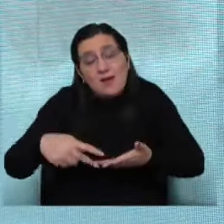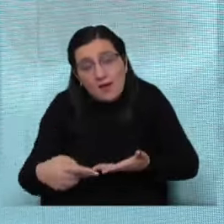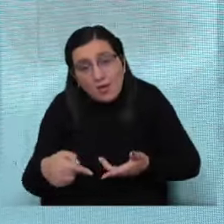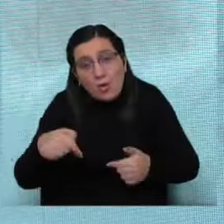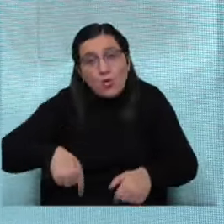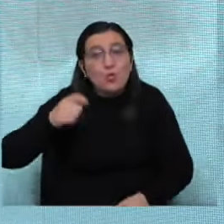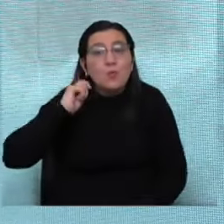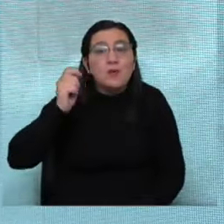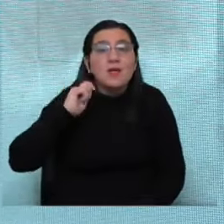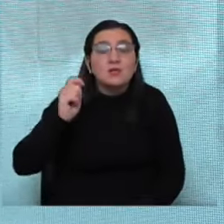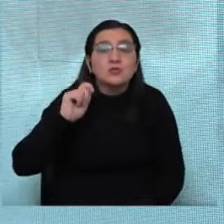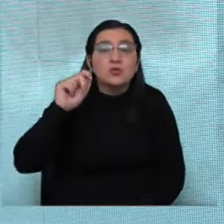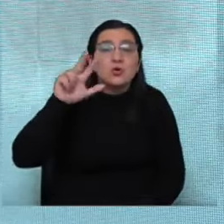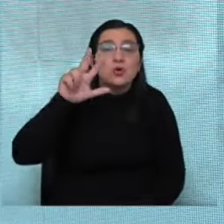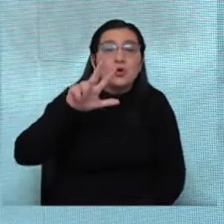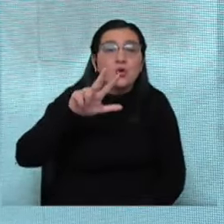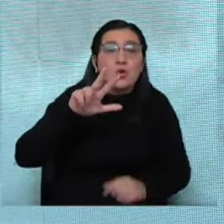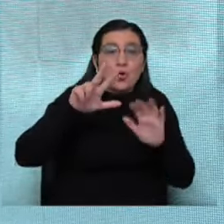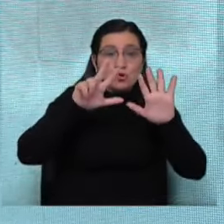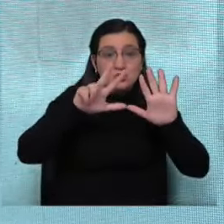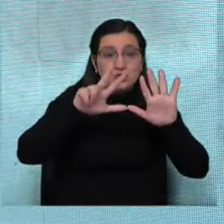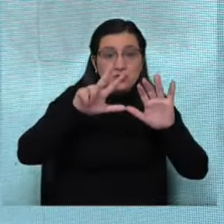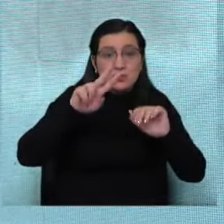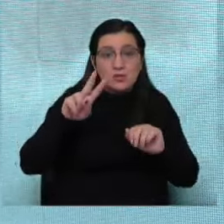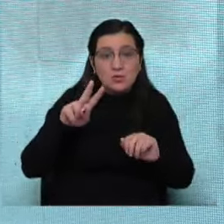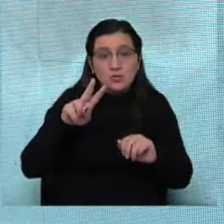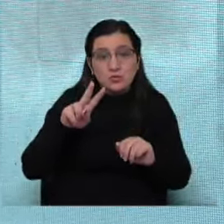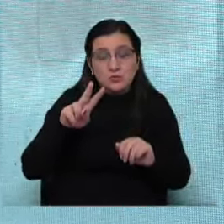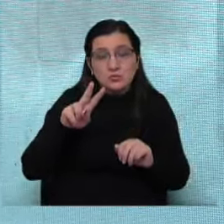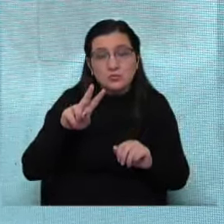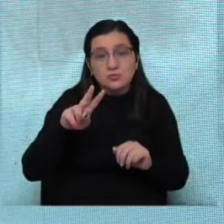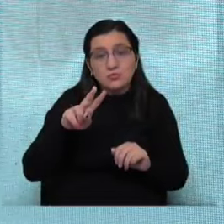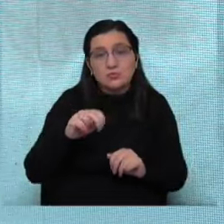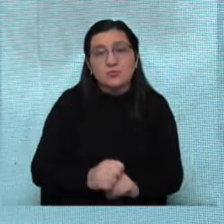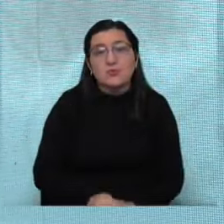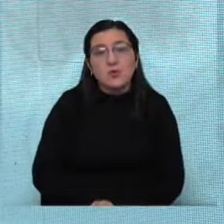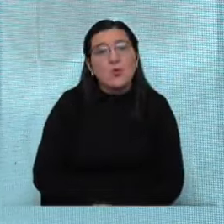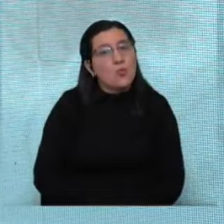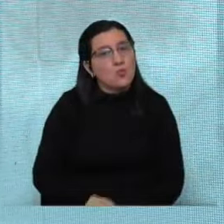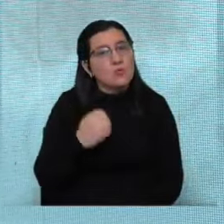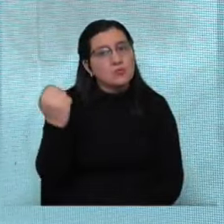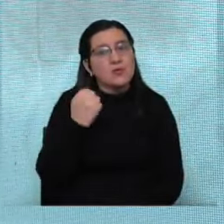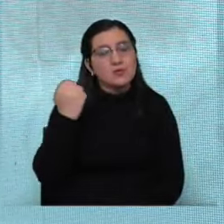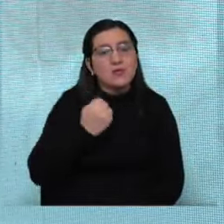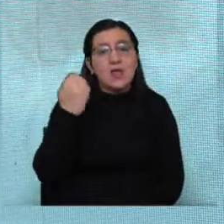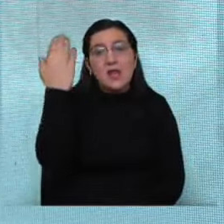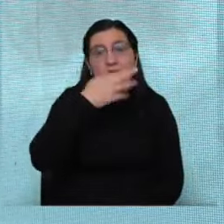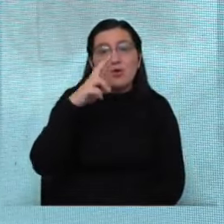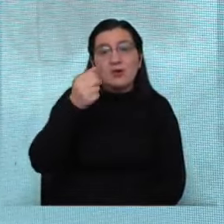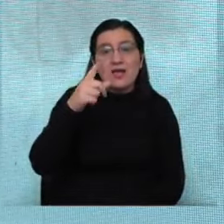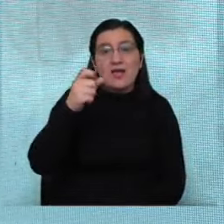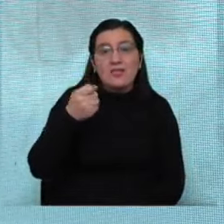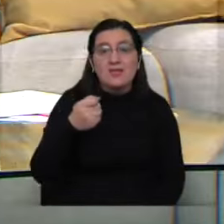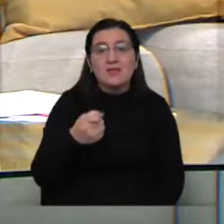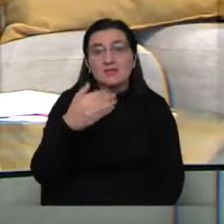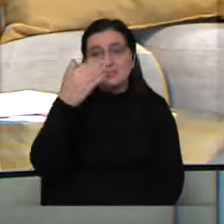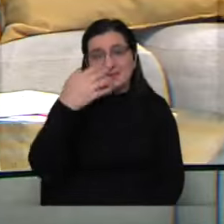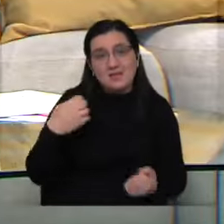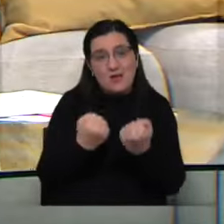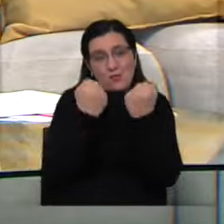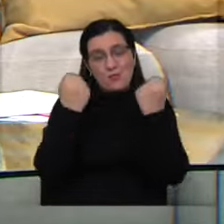años 82 Hoy cumple años 82 años un grande el negro rada salud